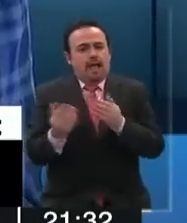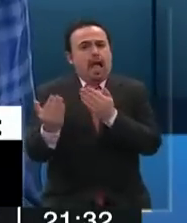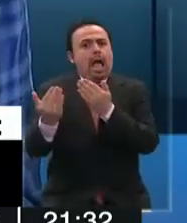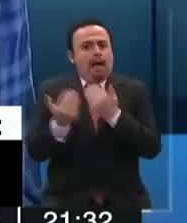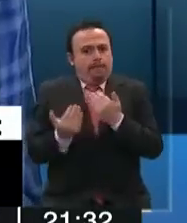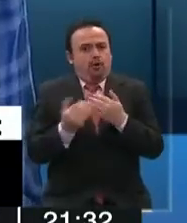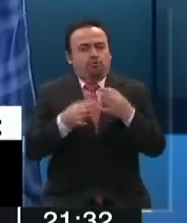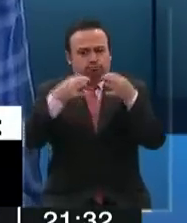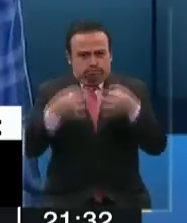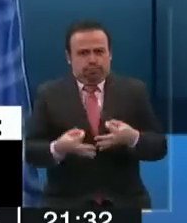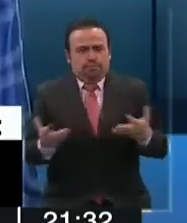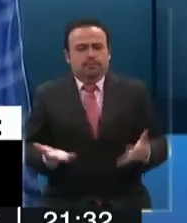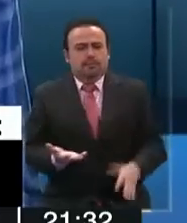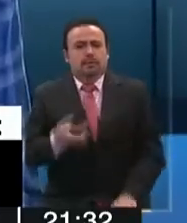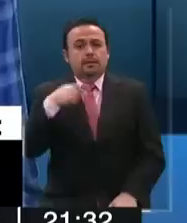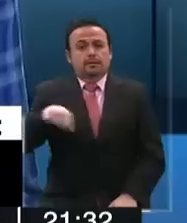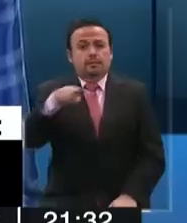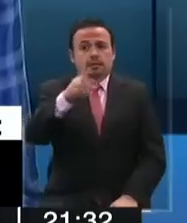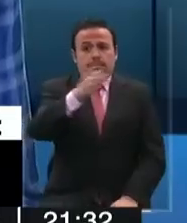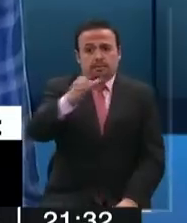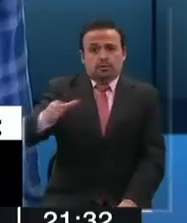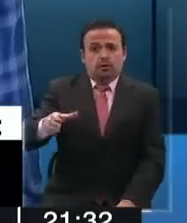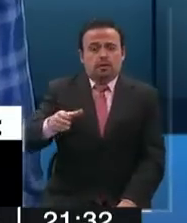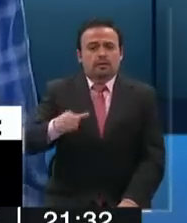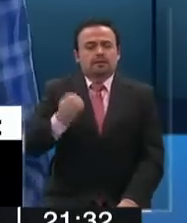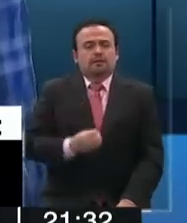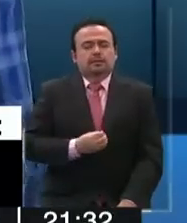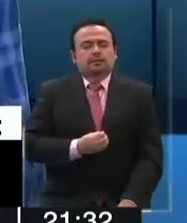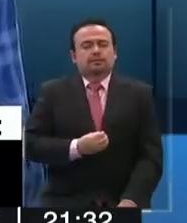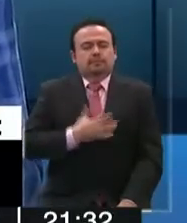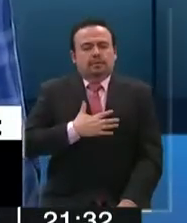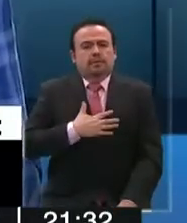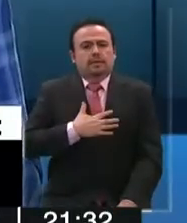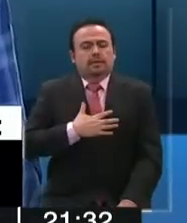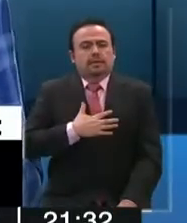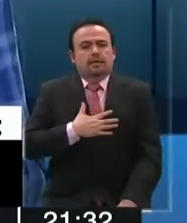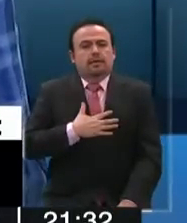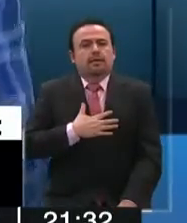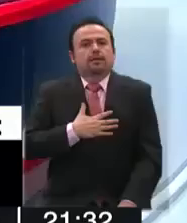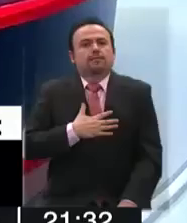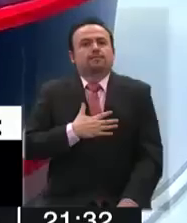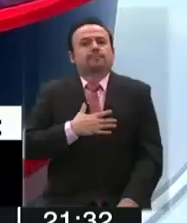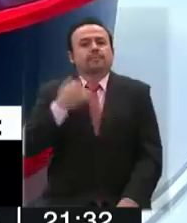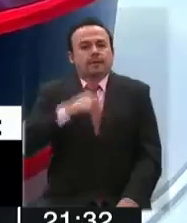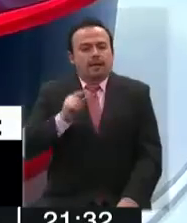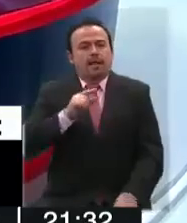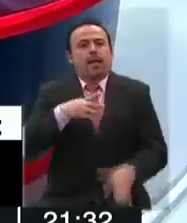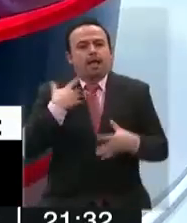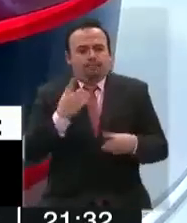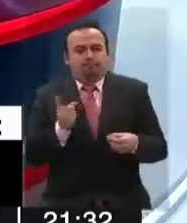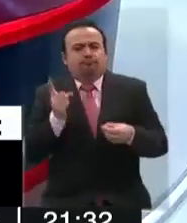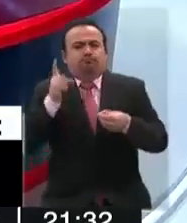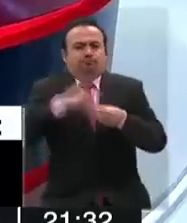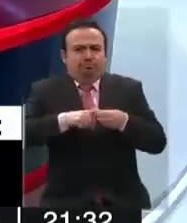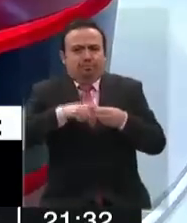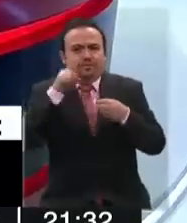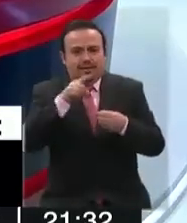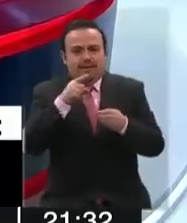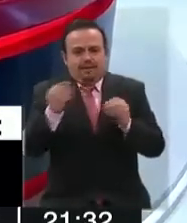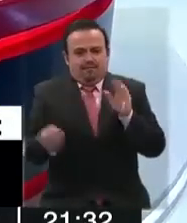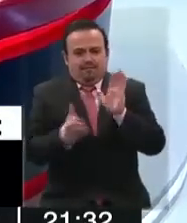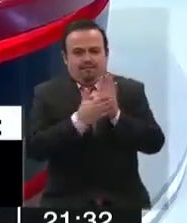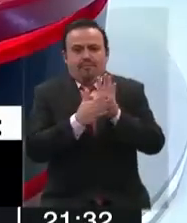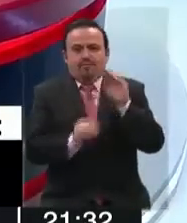efectivo porque la gente sienta que está siendo parte de esa